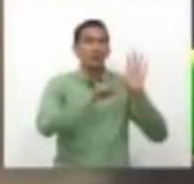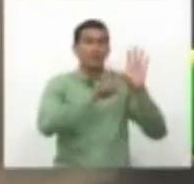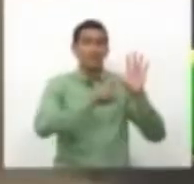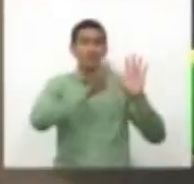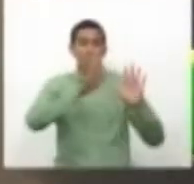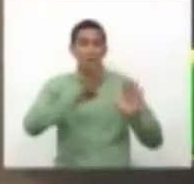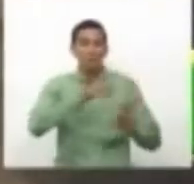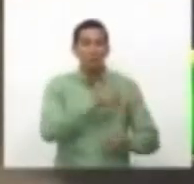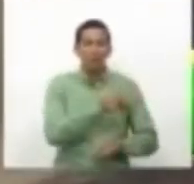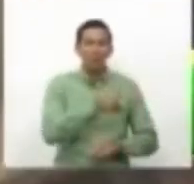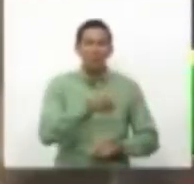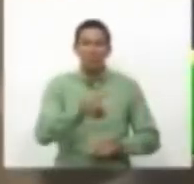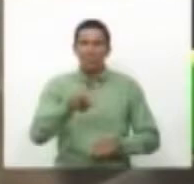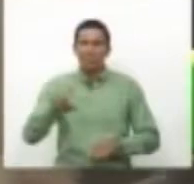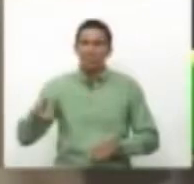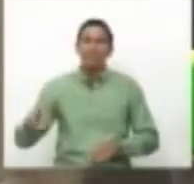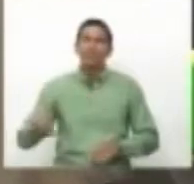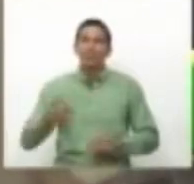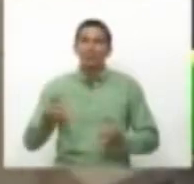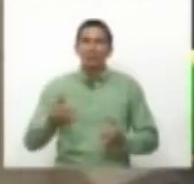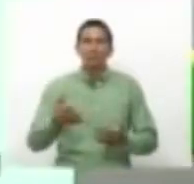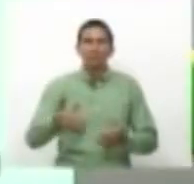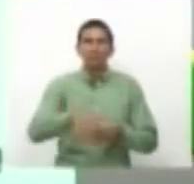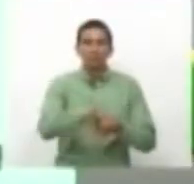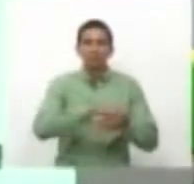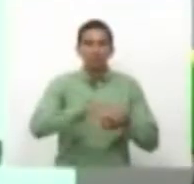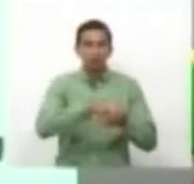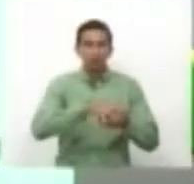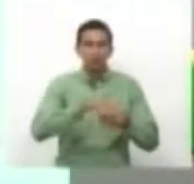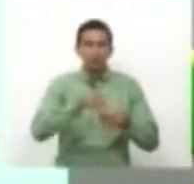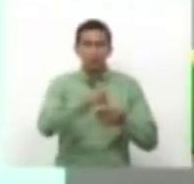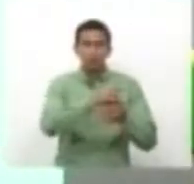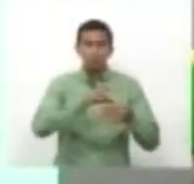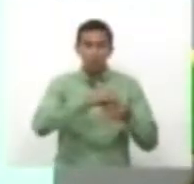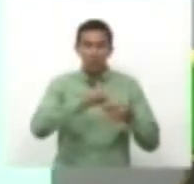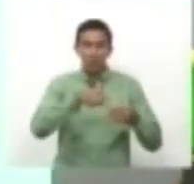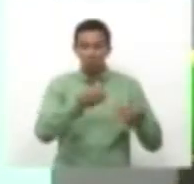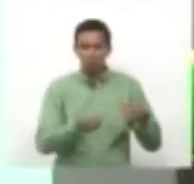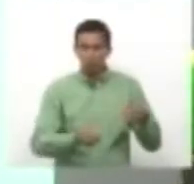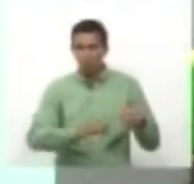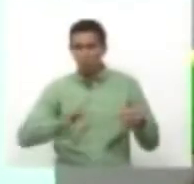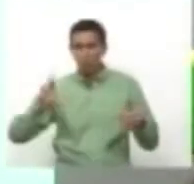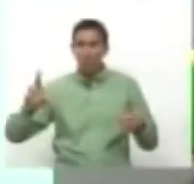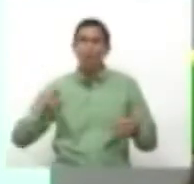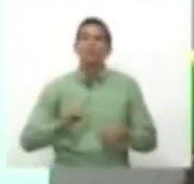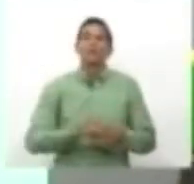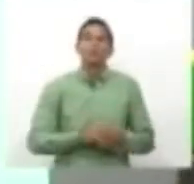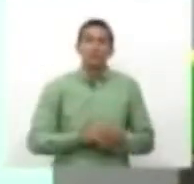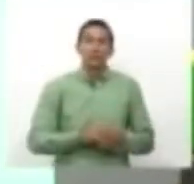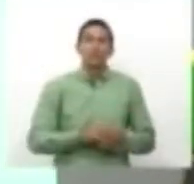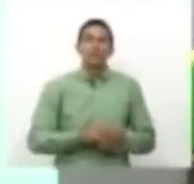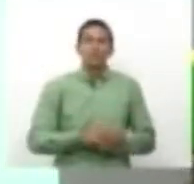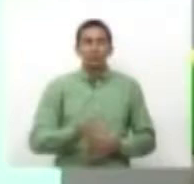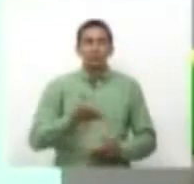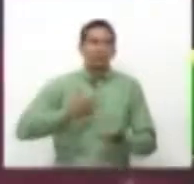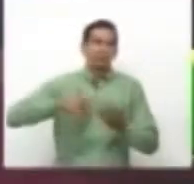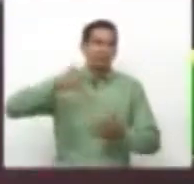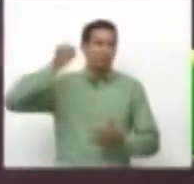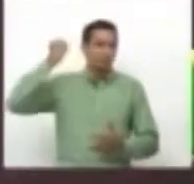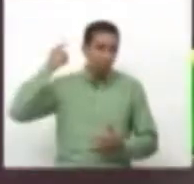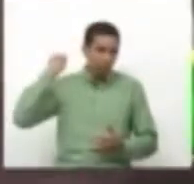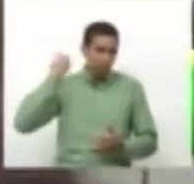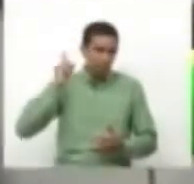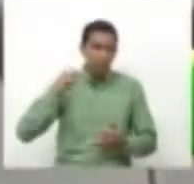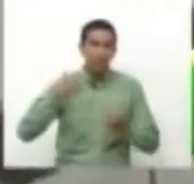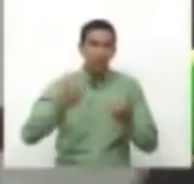la fecha se han registrado en este corredor de la ciudad. Estamos determinando entre 20 y 25 homicidios ocurridos entre el año pasado y el actual. Y